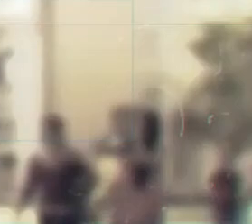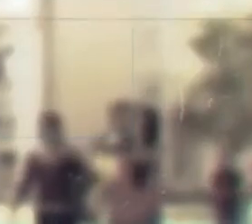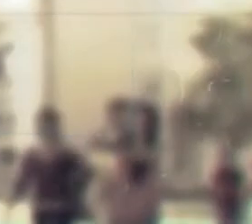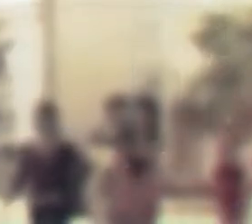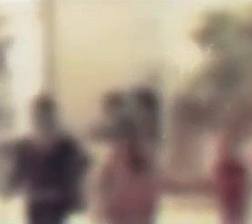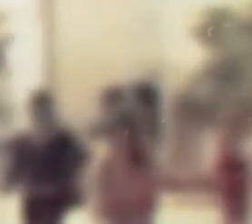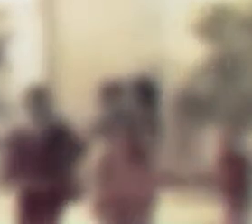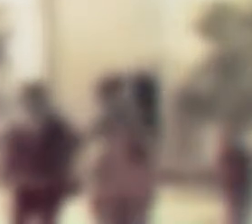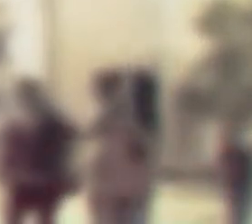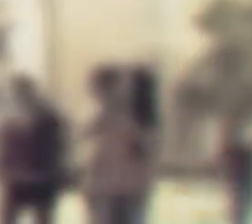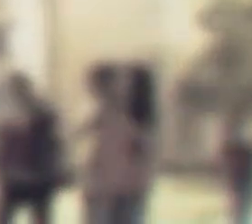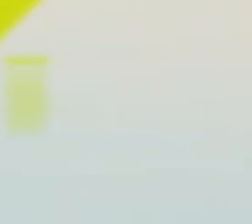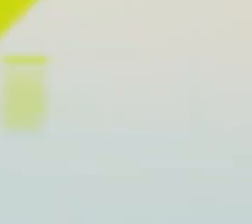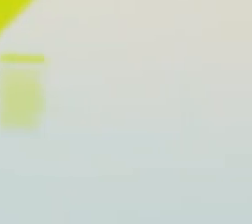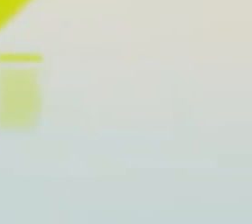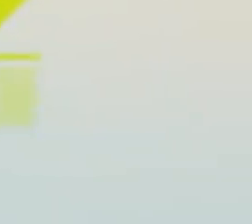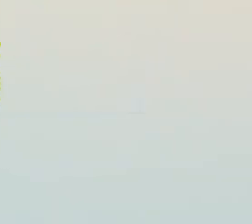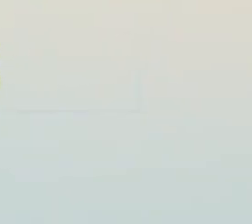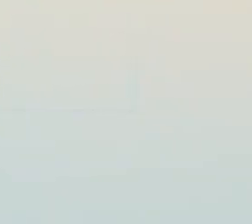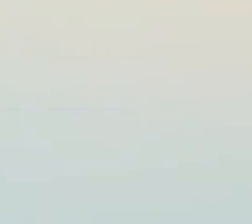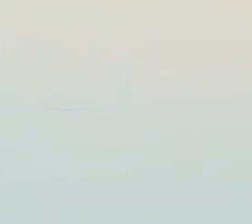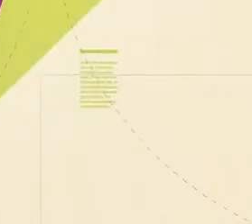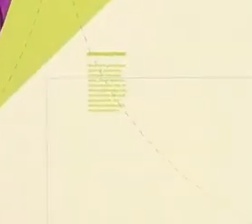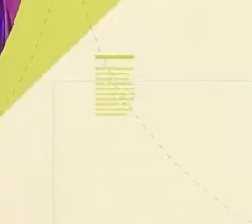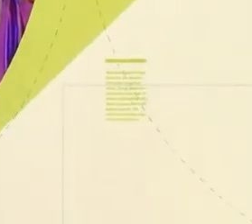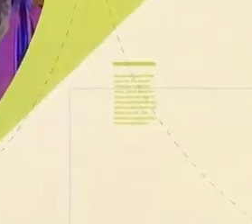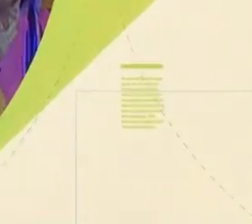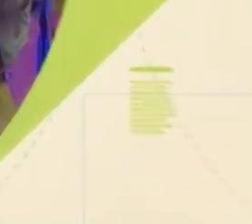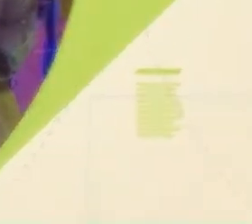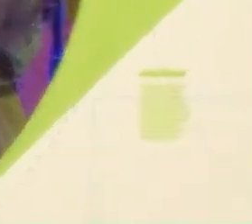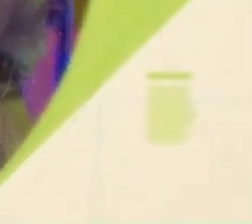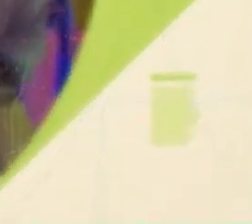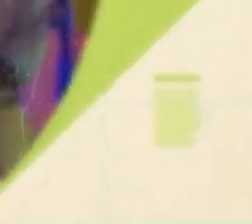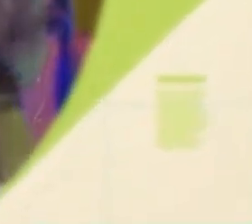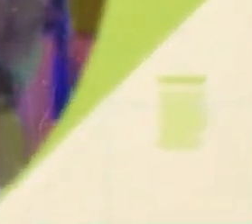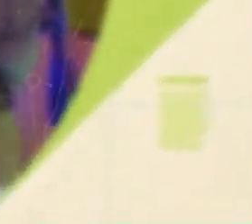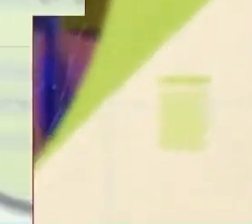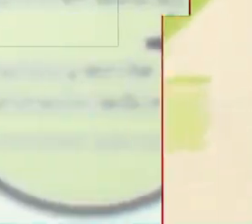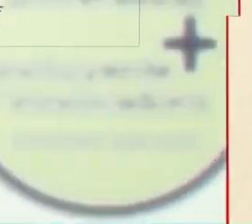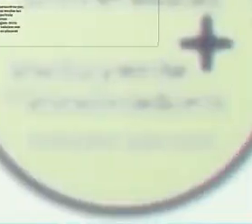Por una universidad más incluyente e innovadora.